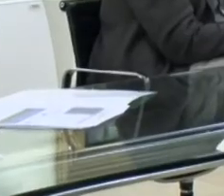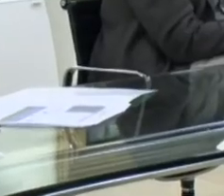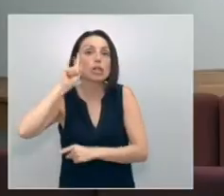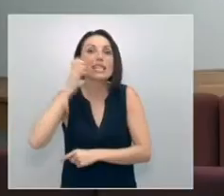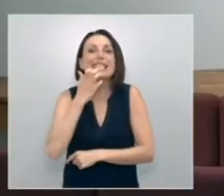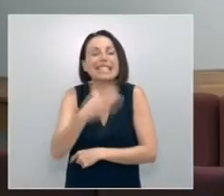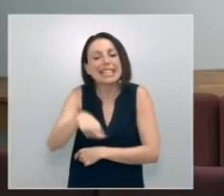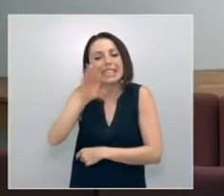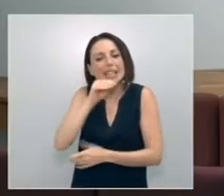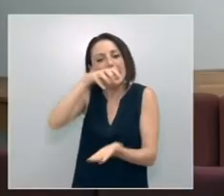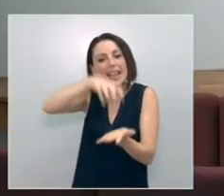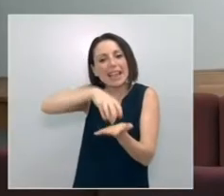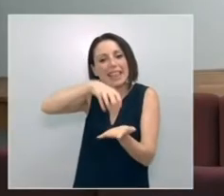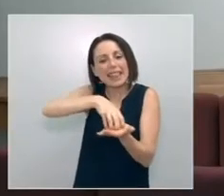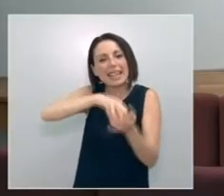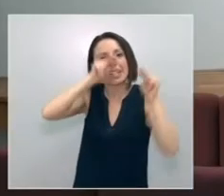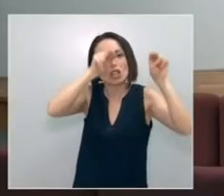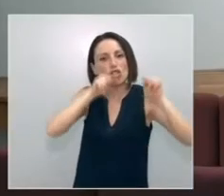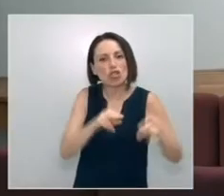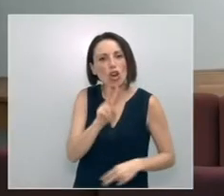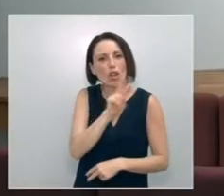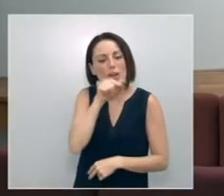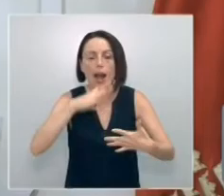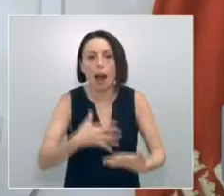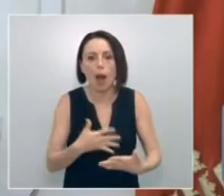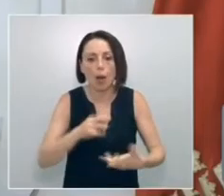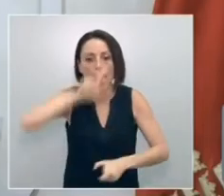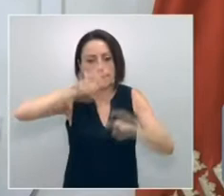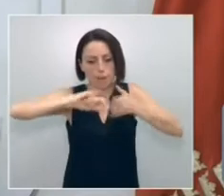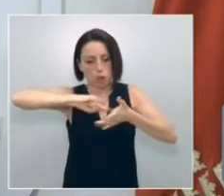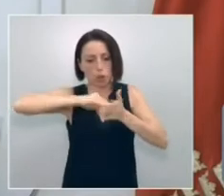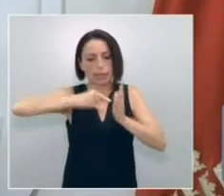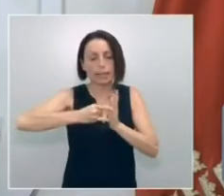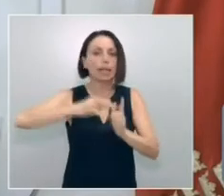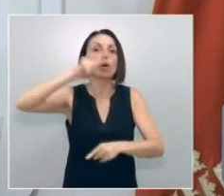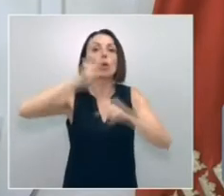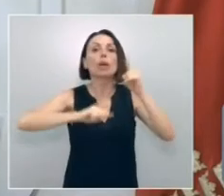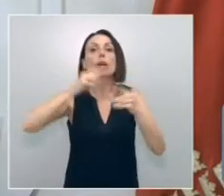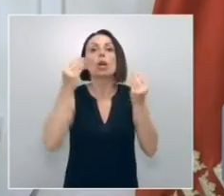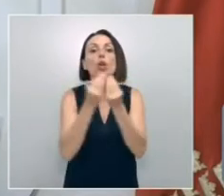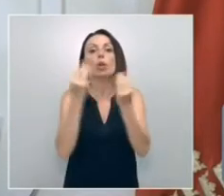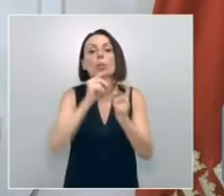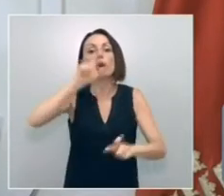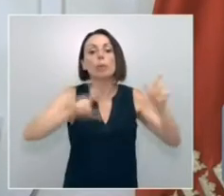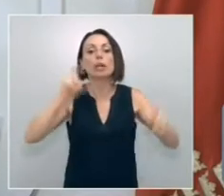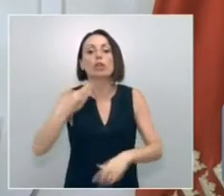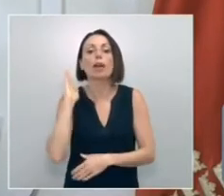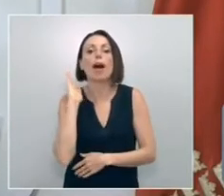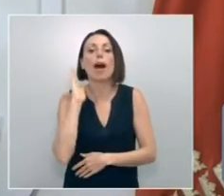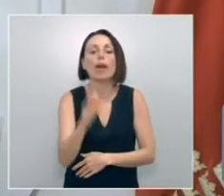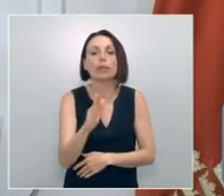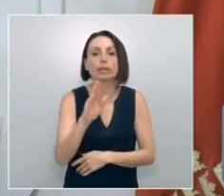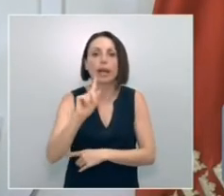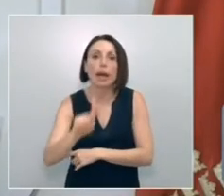cabo confinamientos como en otras localidades españolas. Son los técnicos que, en función del número de personas afectadas, de la